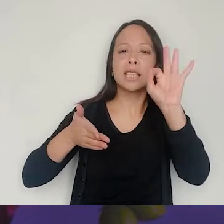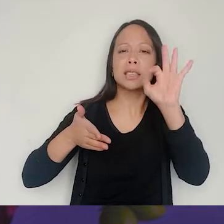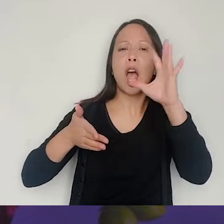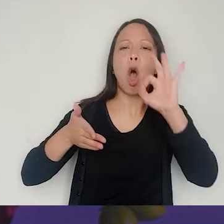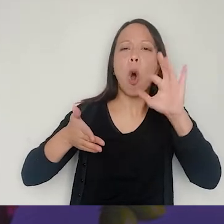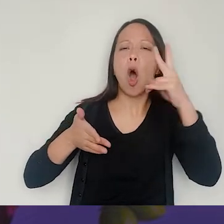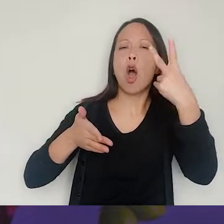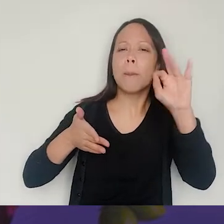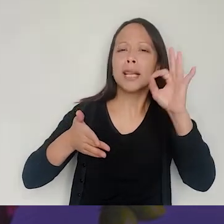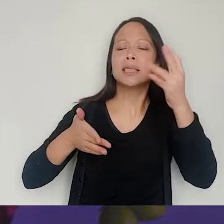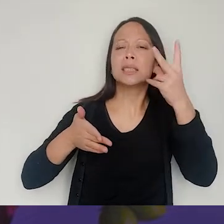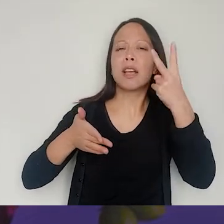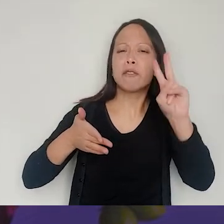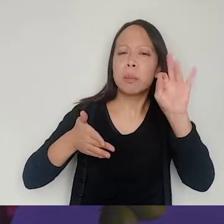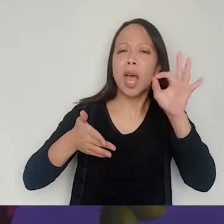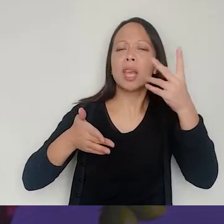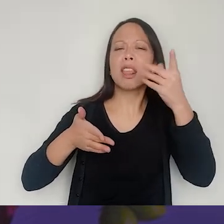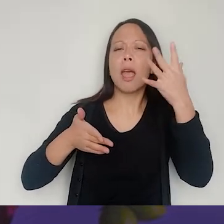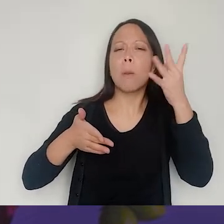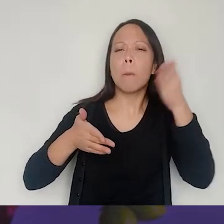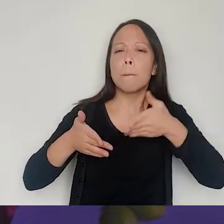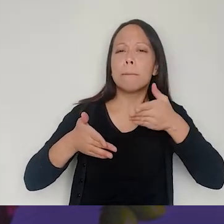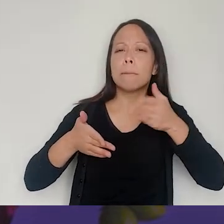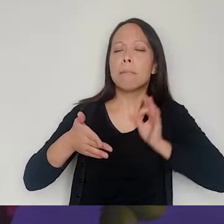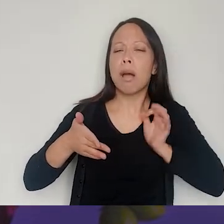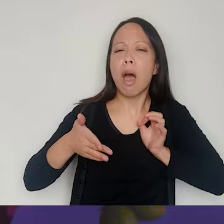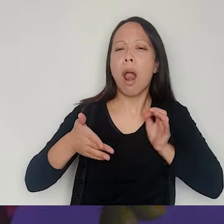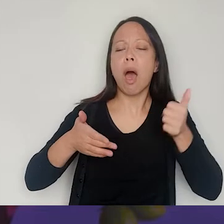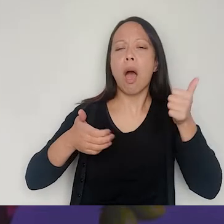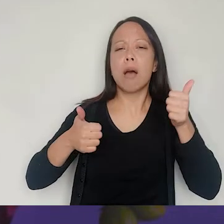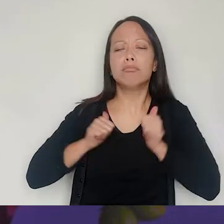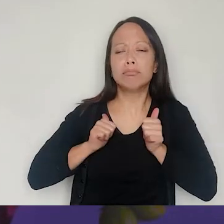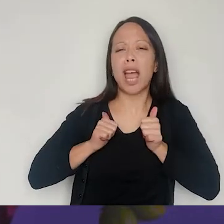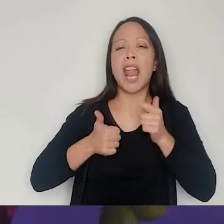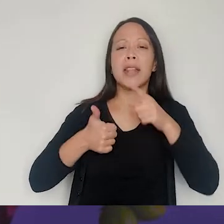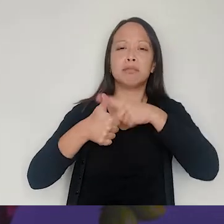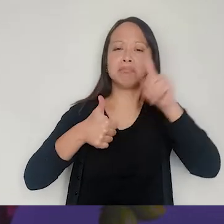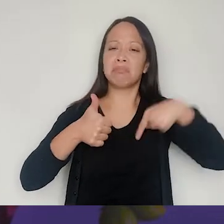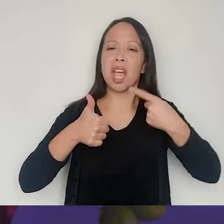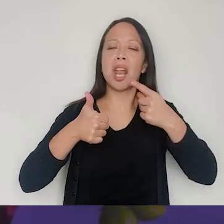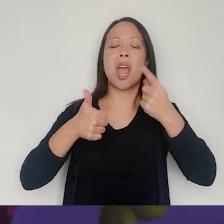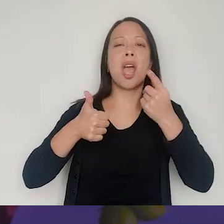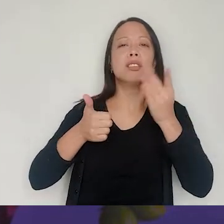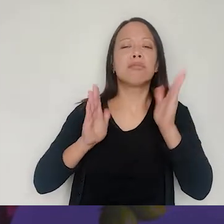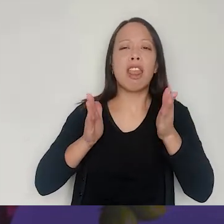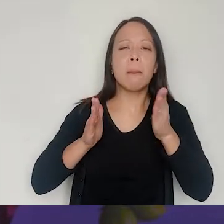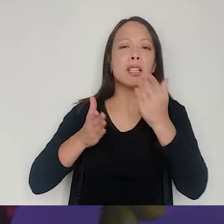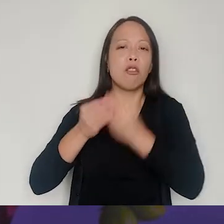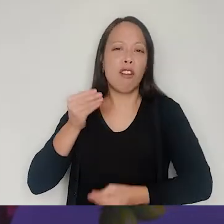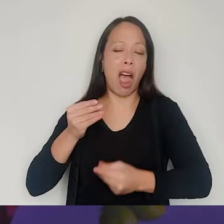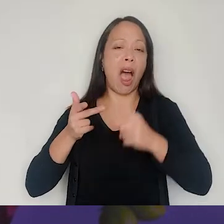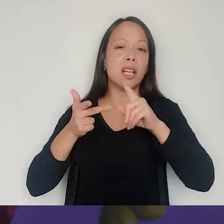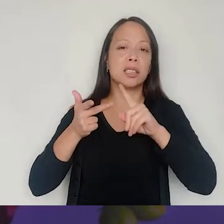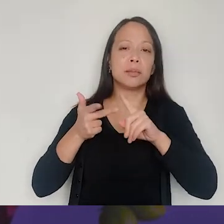tanto se producen necesidades de apoyo psicológico, agravamiento de la enfermedad, tratamiento inadecuado e incluso el no recibir ningún